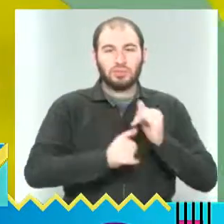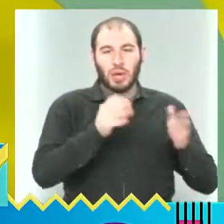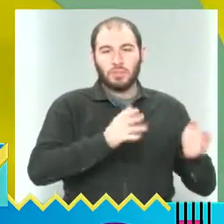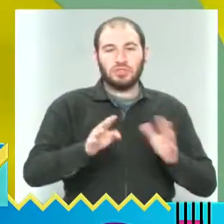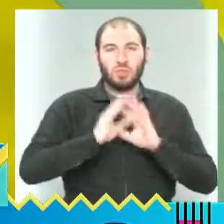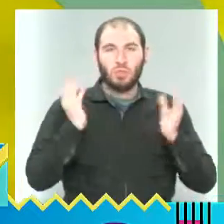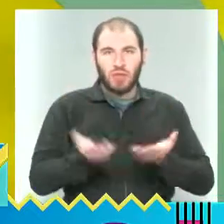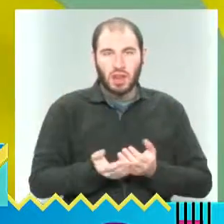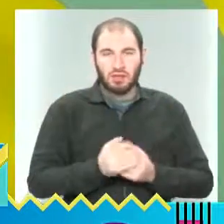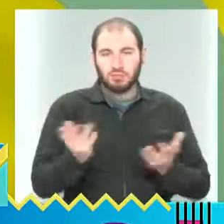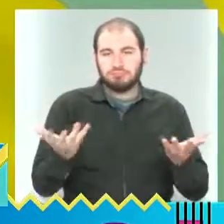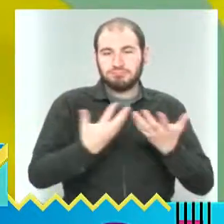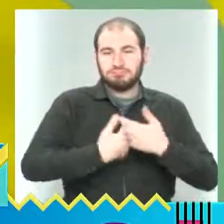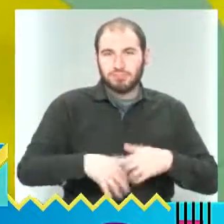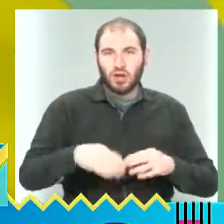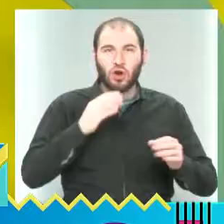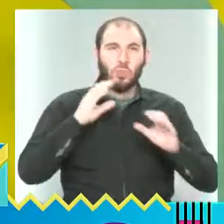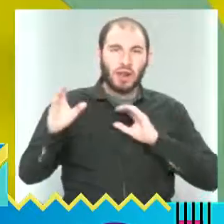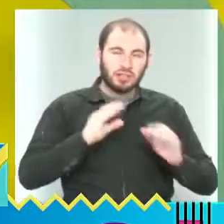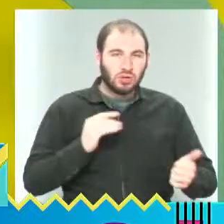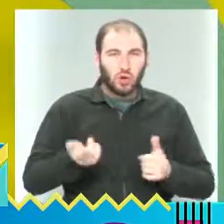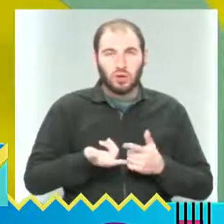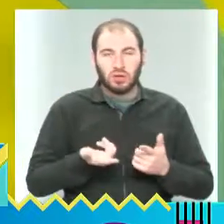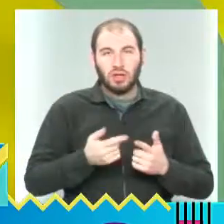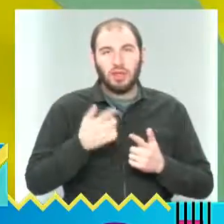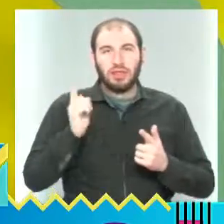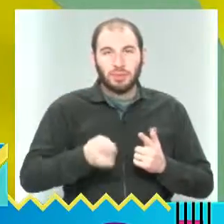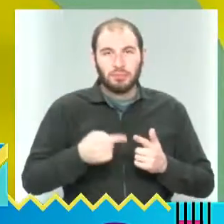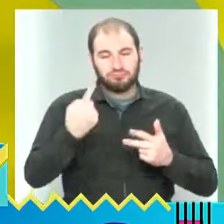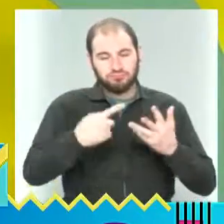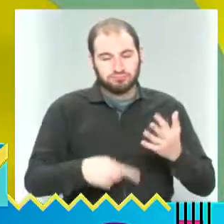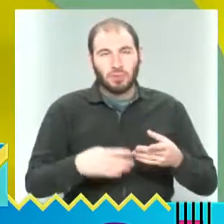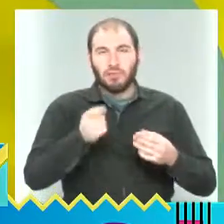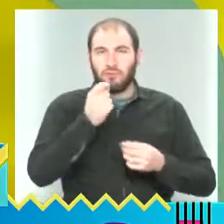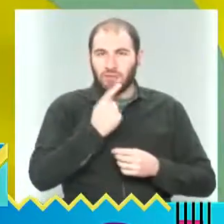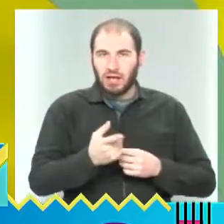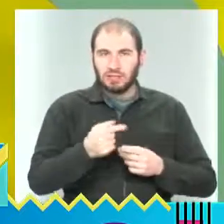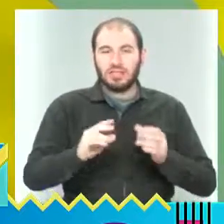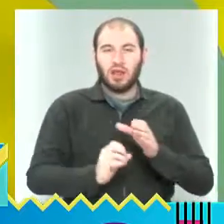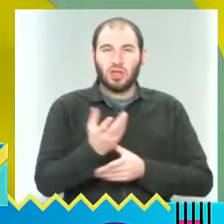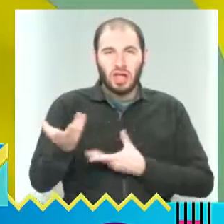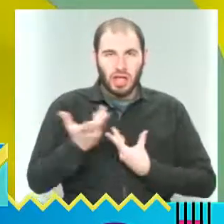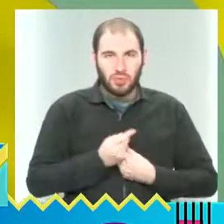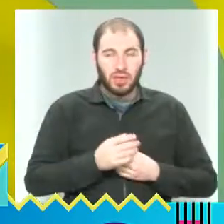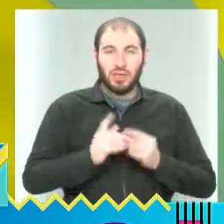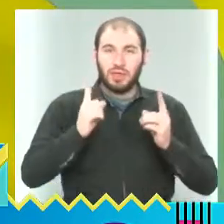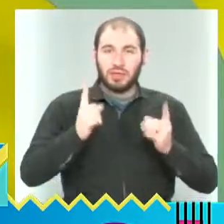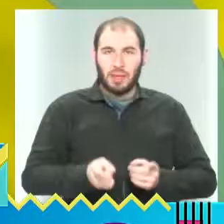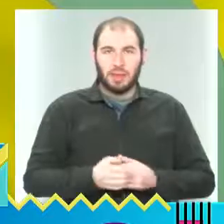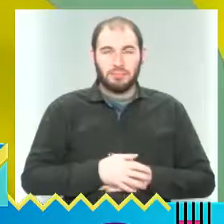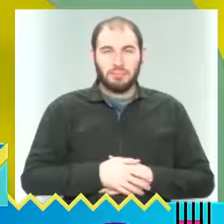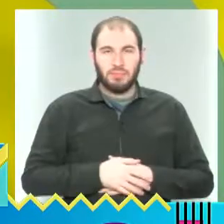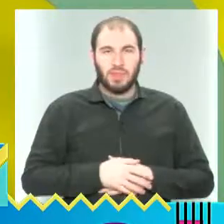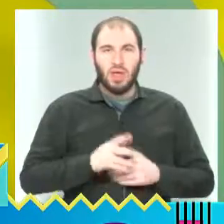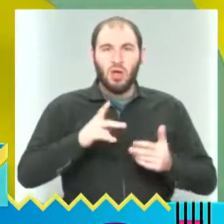procesos globales, estamos integrados a través de la comunicación, a través de un montón de facilidades que nos da la tecnología. Y también entonces